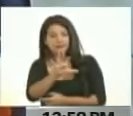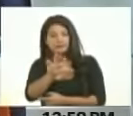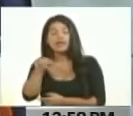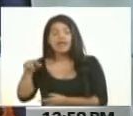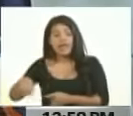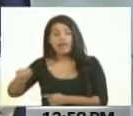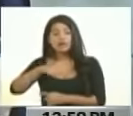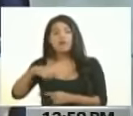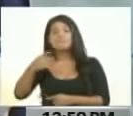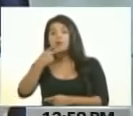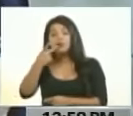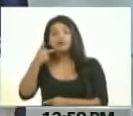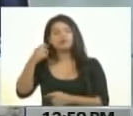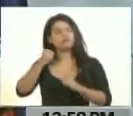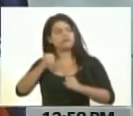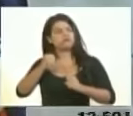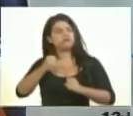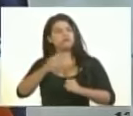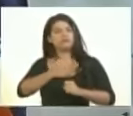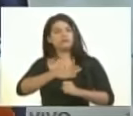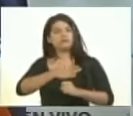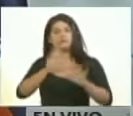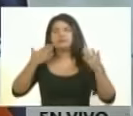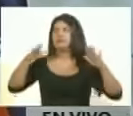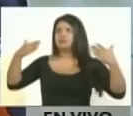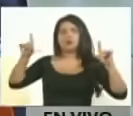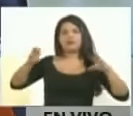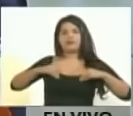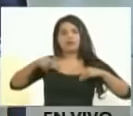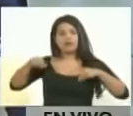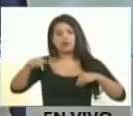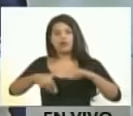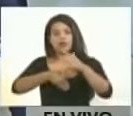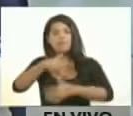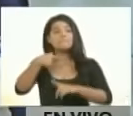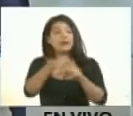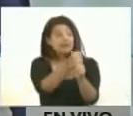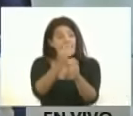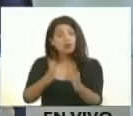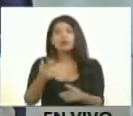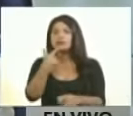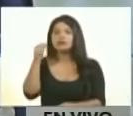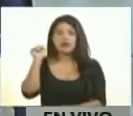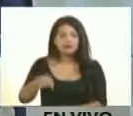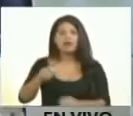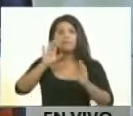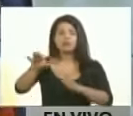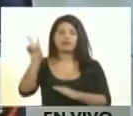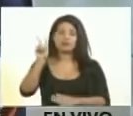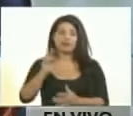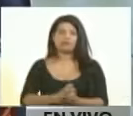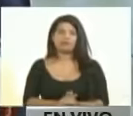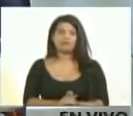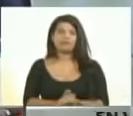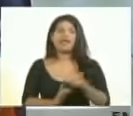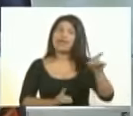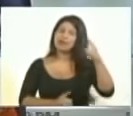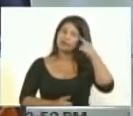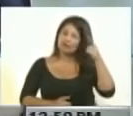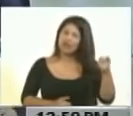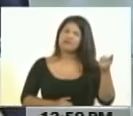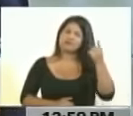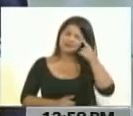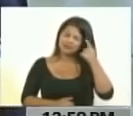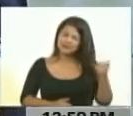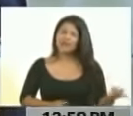políticos progresistas y desde el seno del mismo pueblo de los trabajadores. Porque ellos saben que lo que está detrás